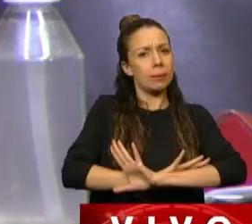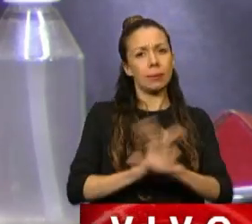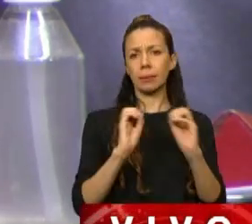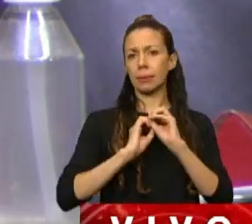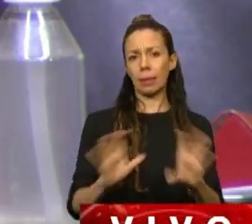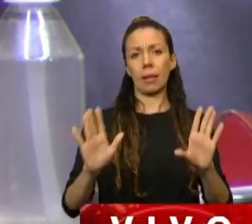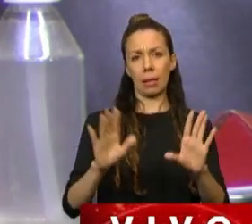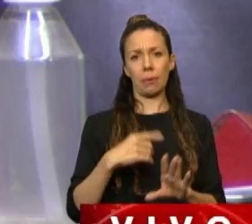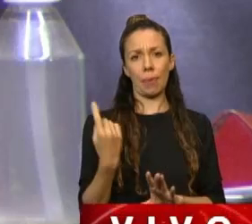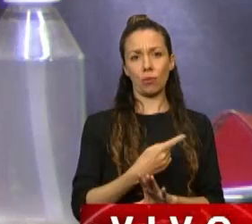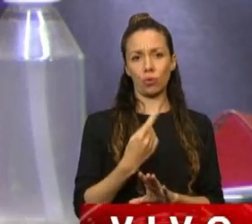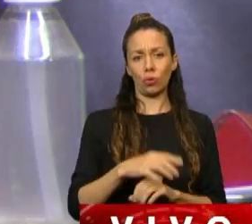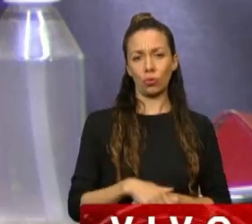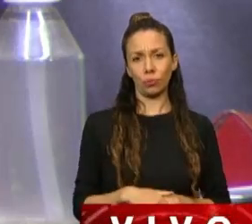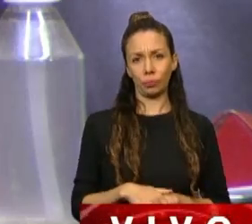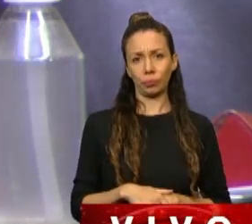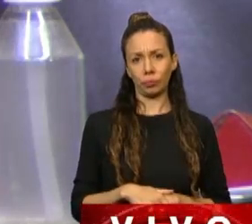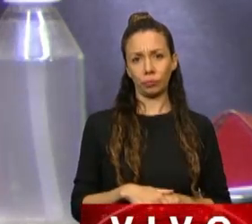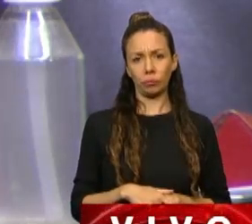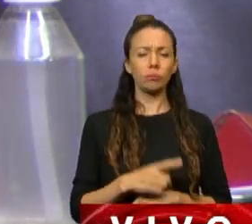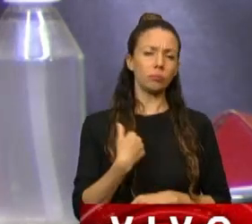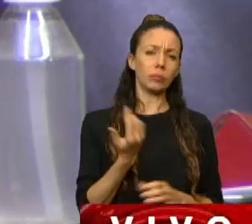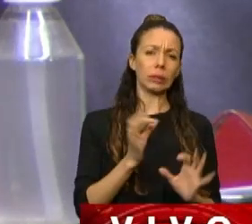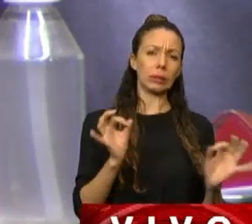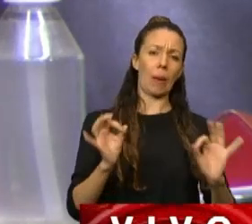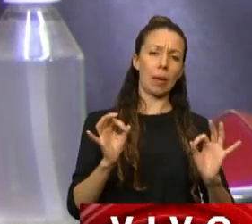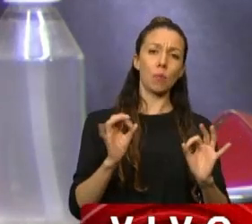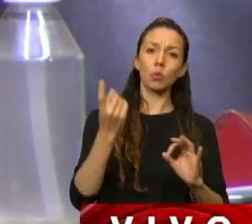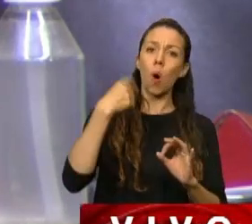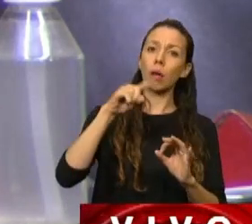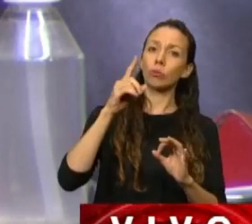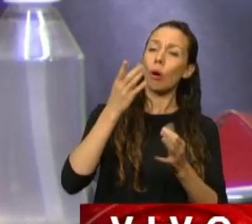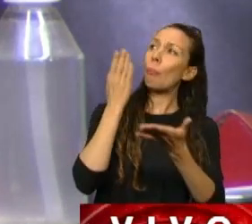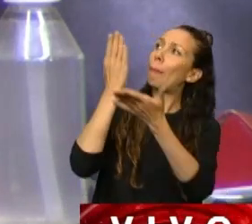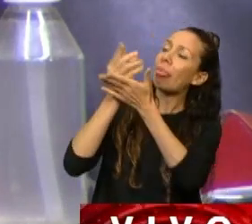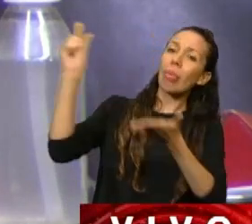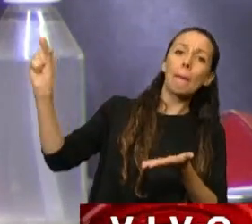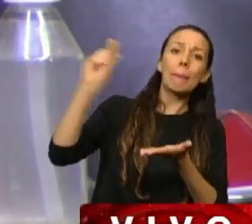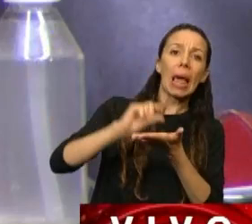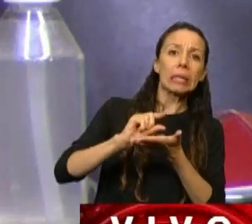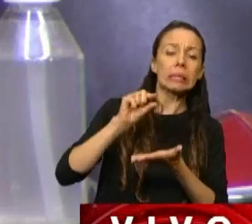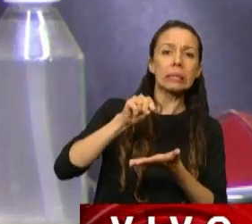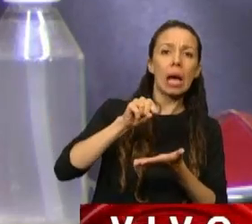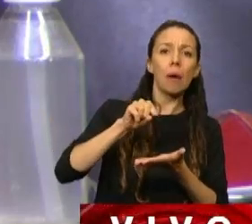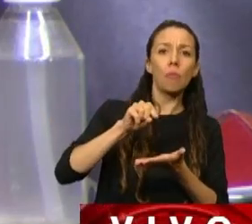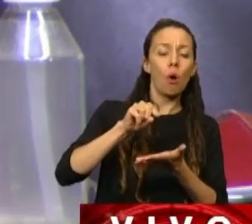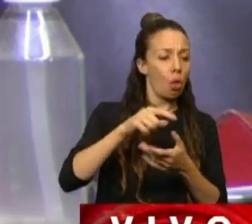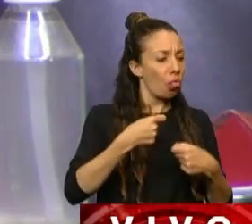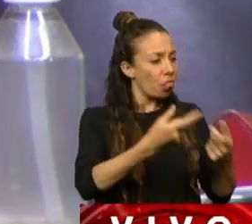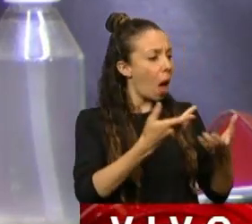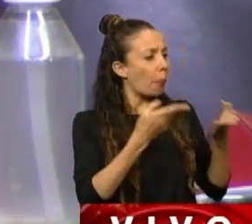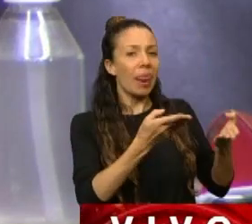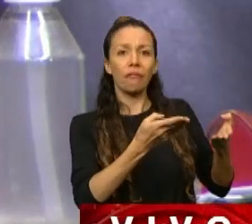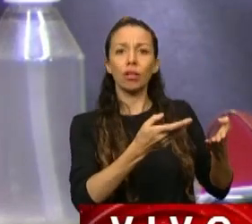todos sabemos que cuando la deuda se toma y esta deuda vuestros recursos no benefician al pueblo la misma se